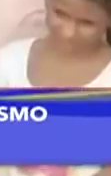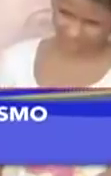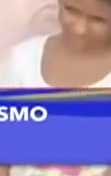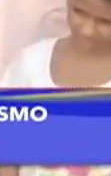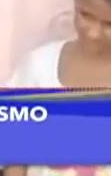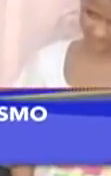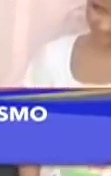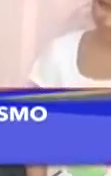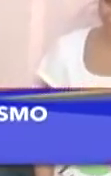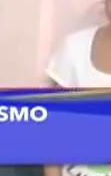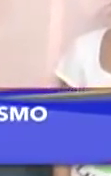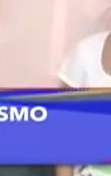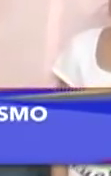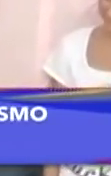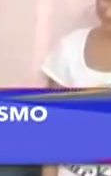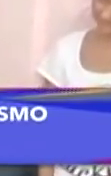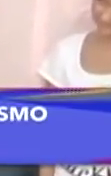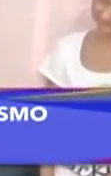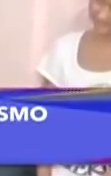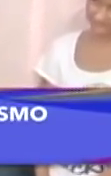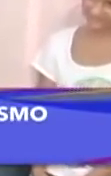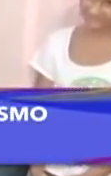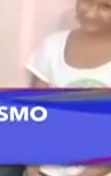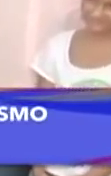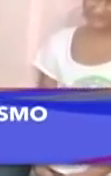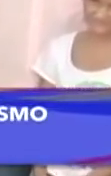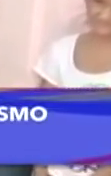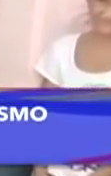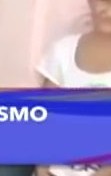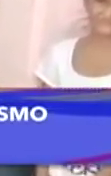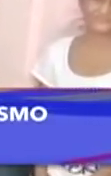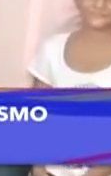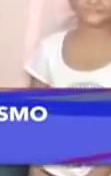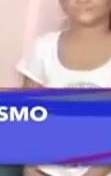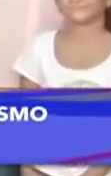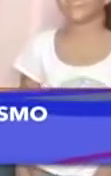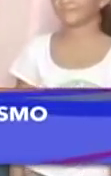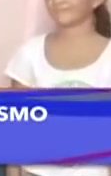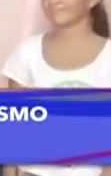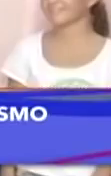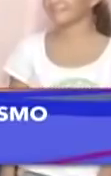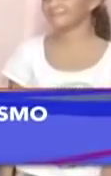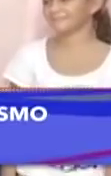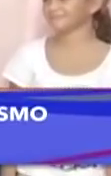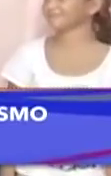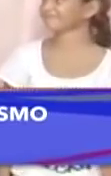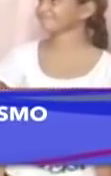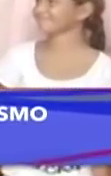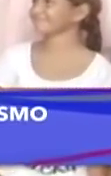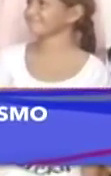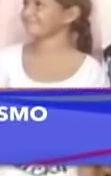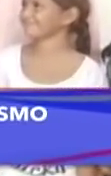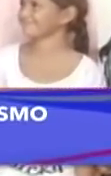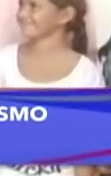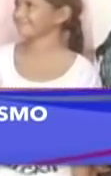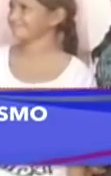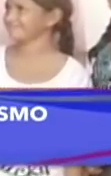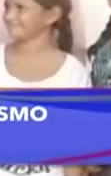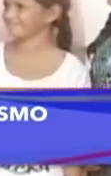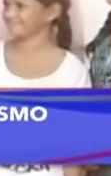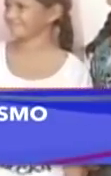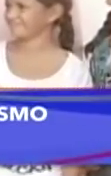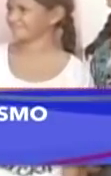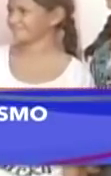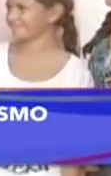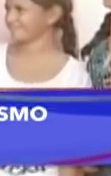Bueno, efectivamente, y todo esto enmarcado de que toda la familia en el sistema productivo tiene que asumir esta condición. Yo le digo a